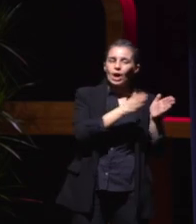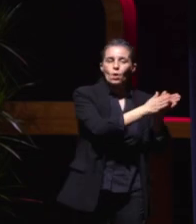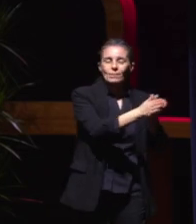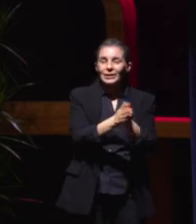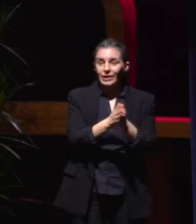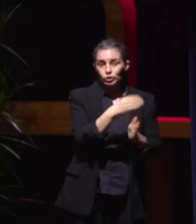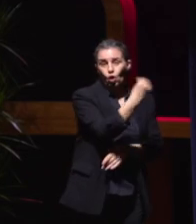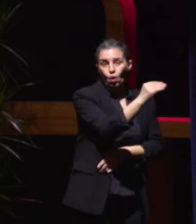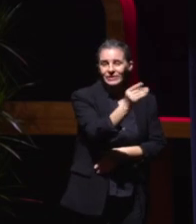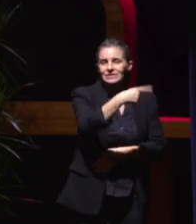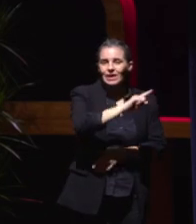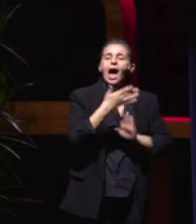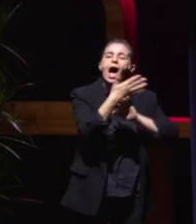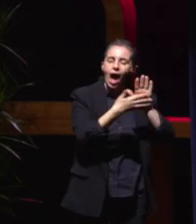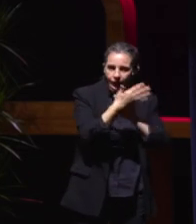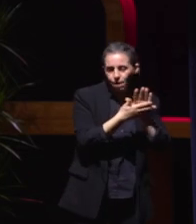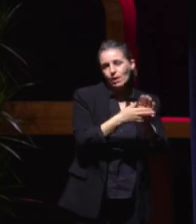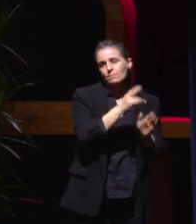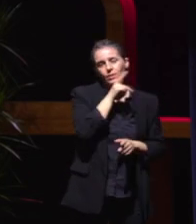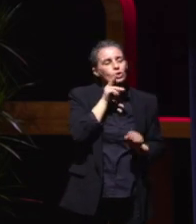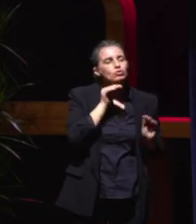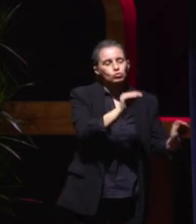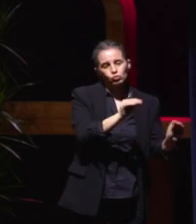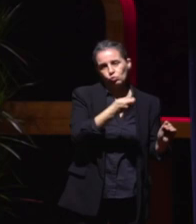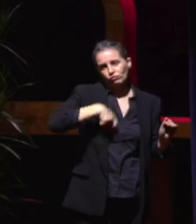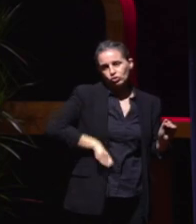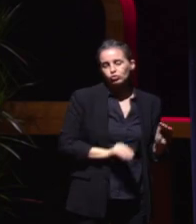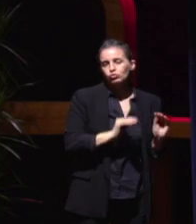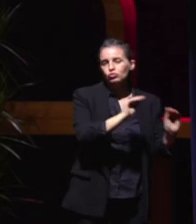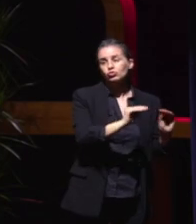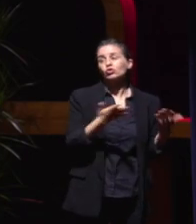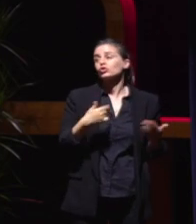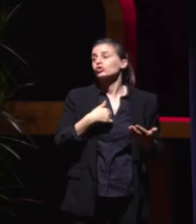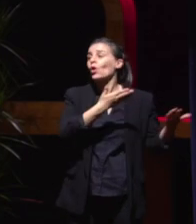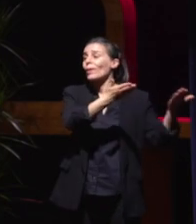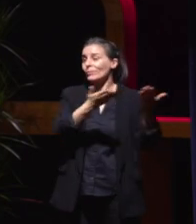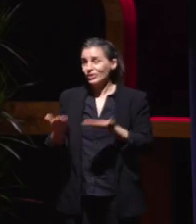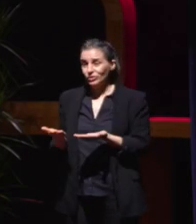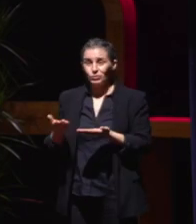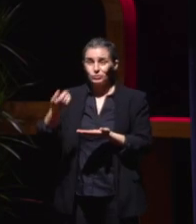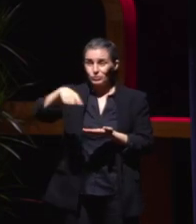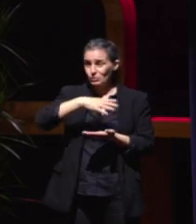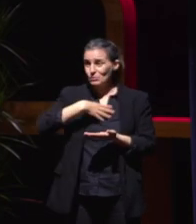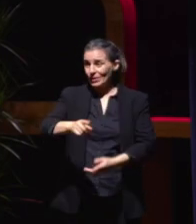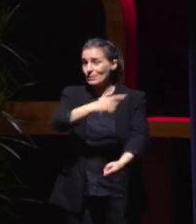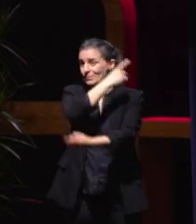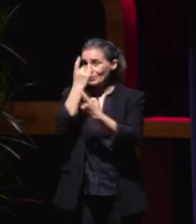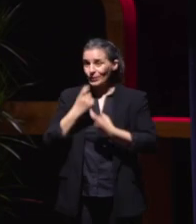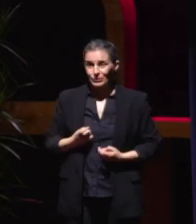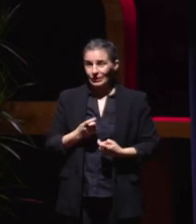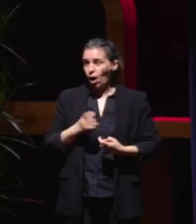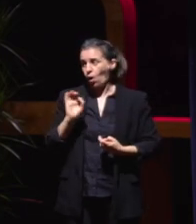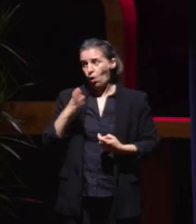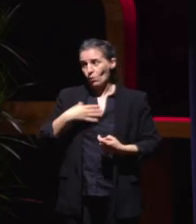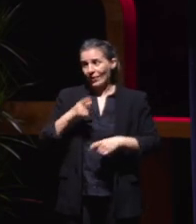millennials que hablan de su maternidad y de su profesión O sea que bueno os invito a que preguntéis lo que queráis o a lo mejor ya ha superado todo el tiempo